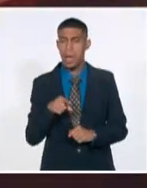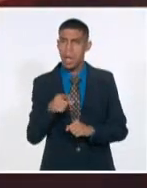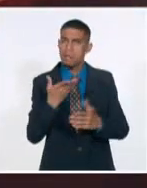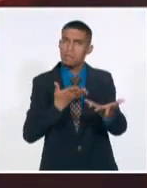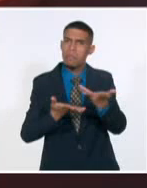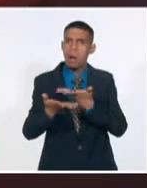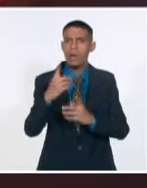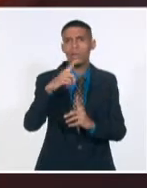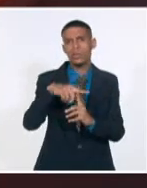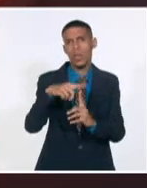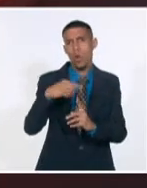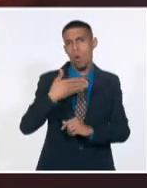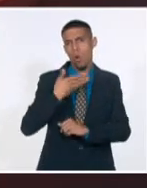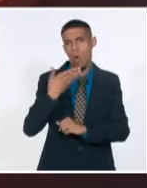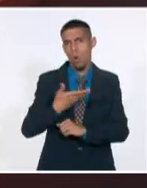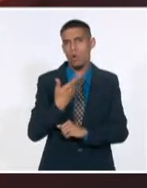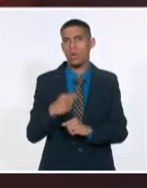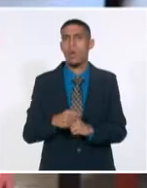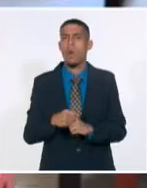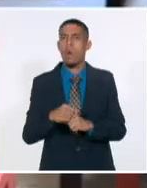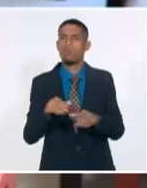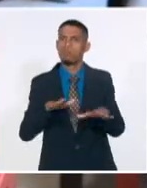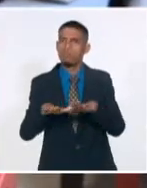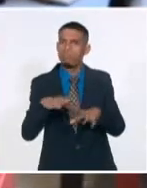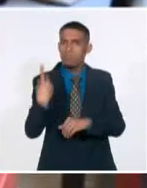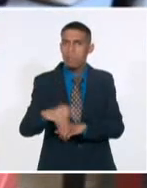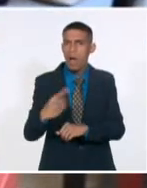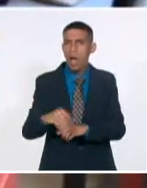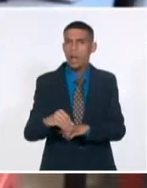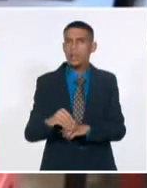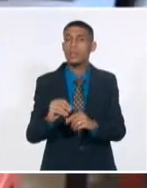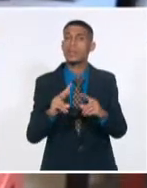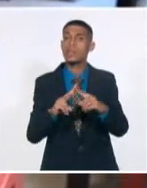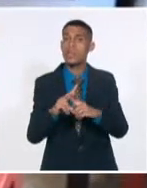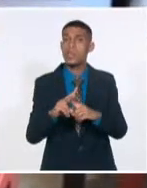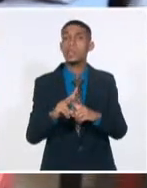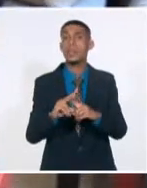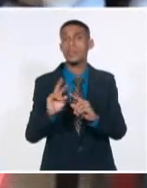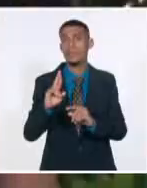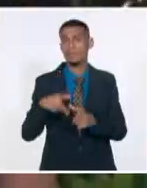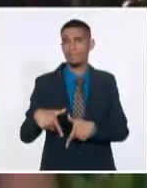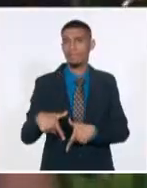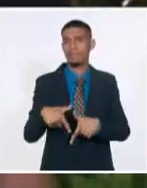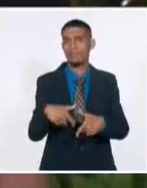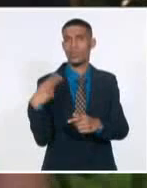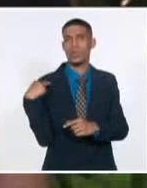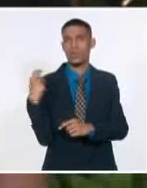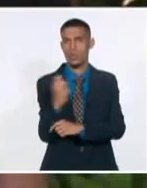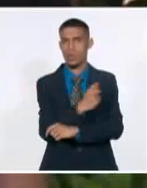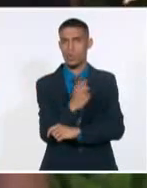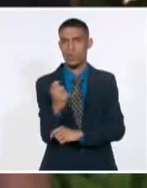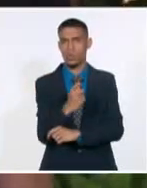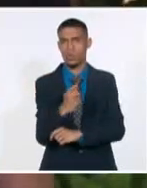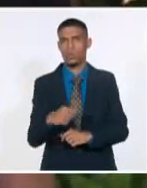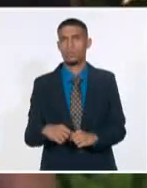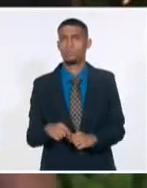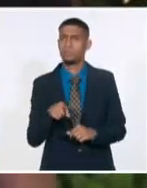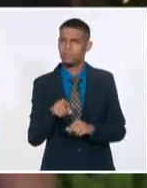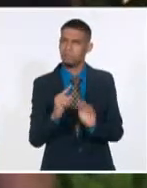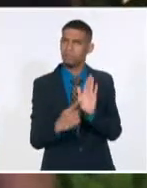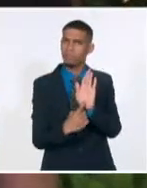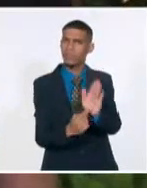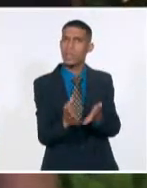teóricos, ejercicios de realización radial y la premiación del concurso La Vuelta Abajo. Tendremos la presentación del